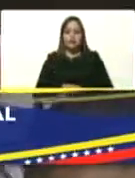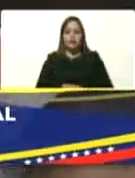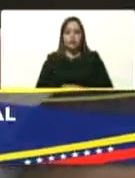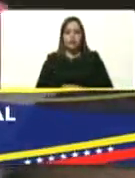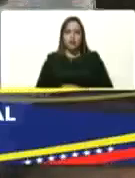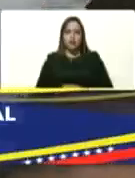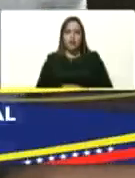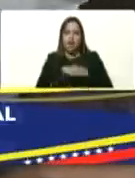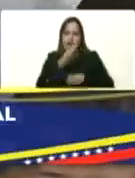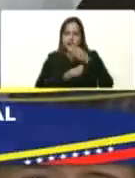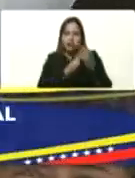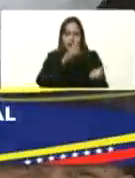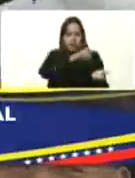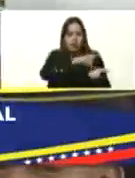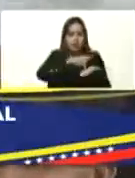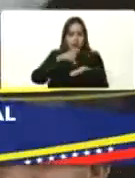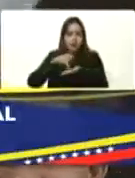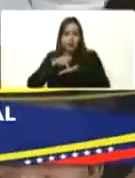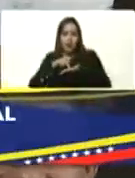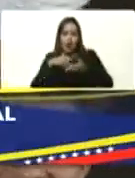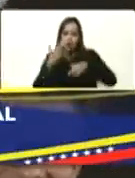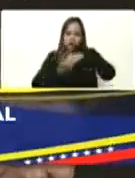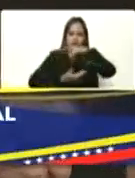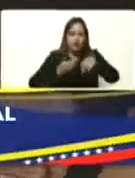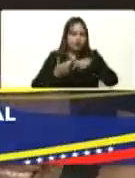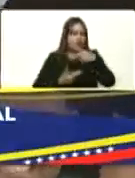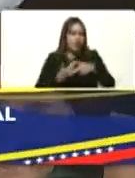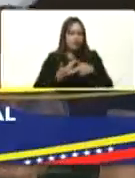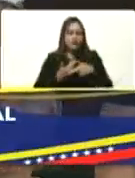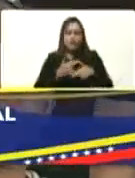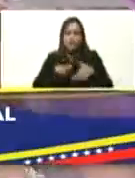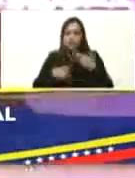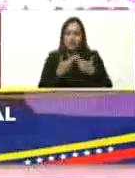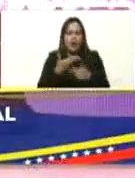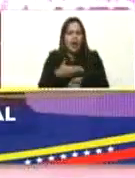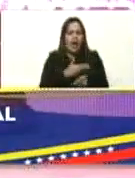haciéndose partícipe de una revolución nunca antes vista,